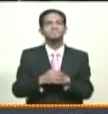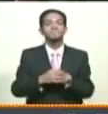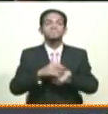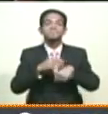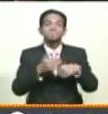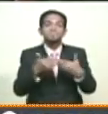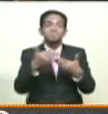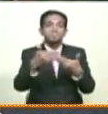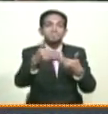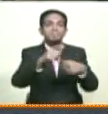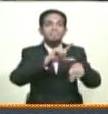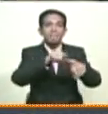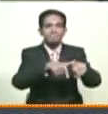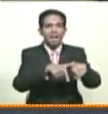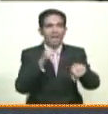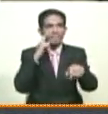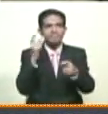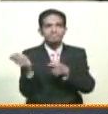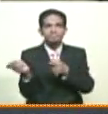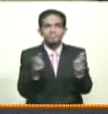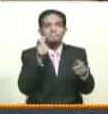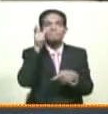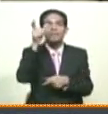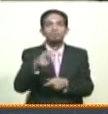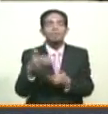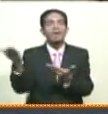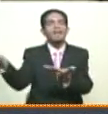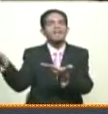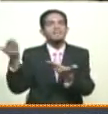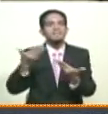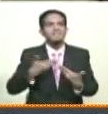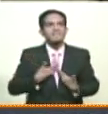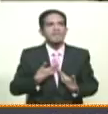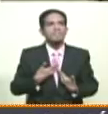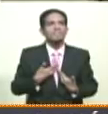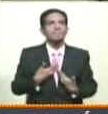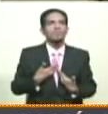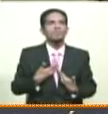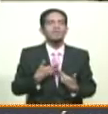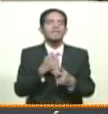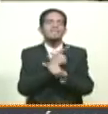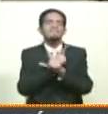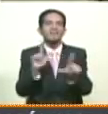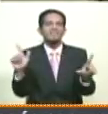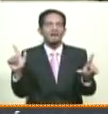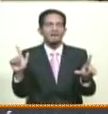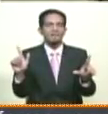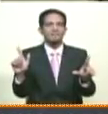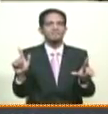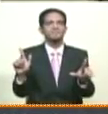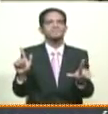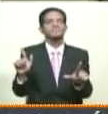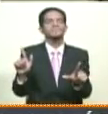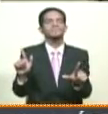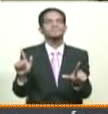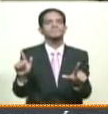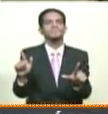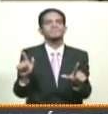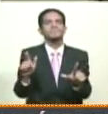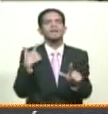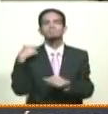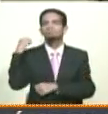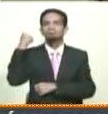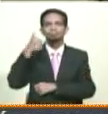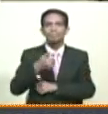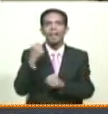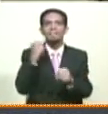el traslado de los beneficiarios que estarán recibiendo estas medidas sustitutivas de libertad a propósito de todo el trabajo que adelanta